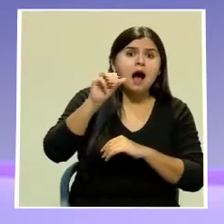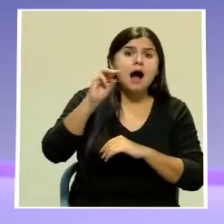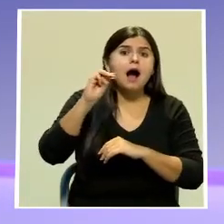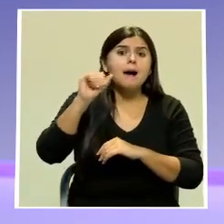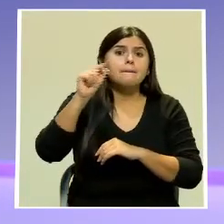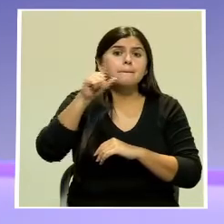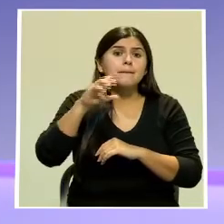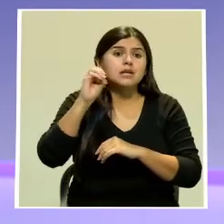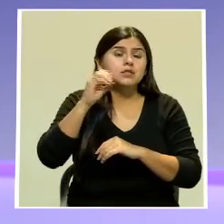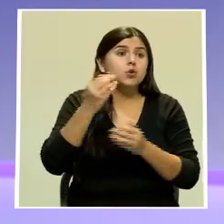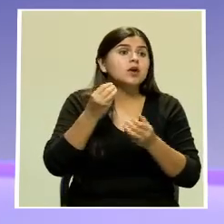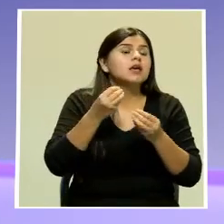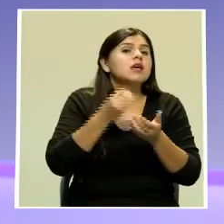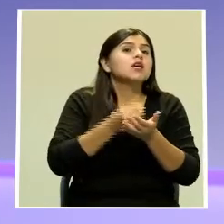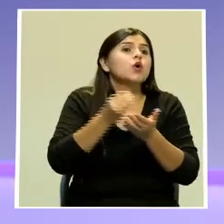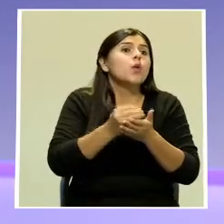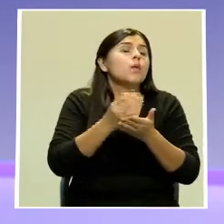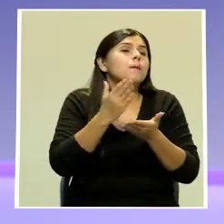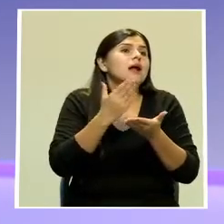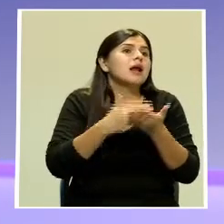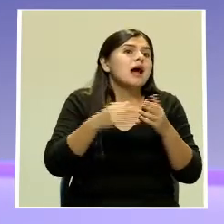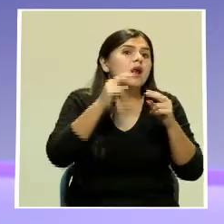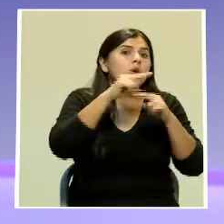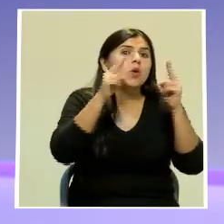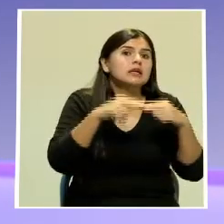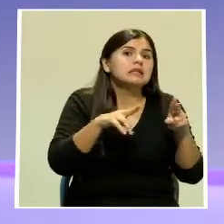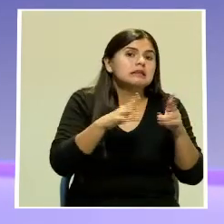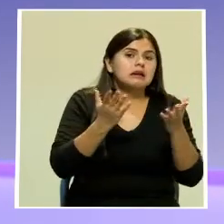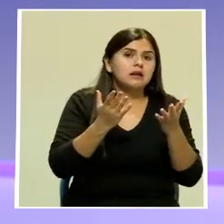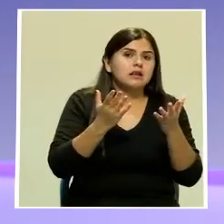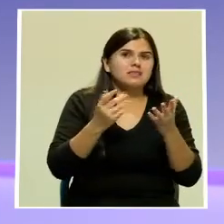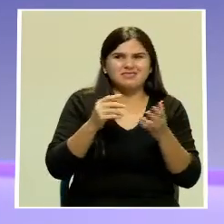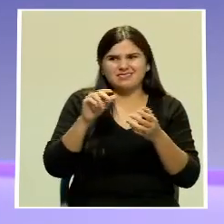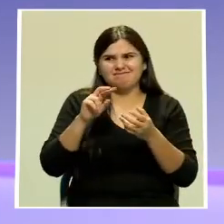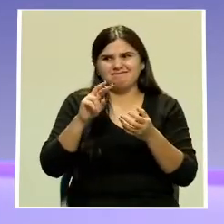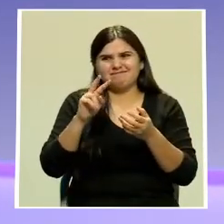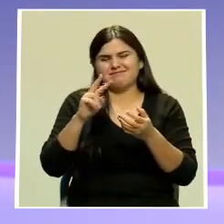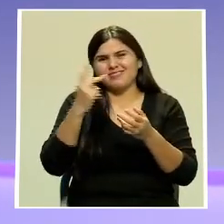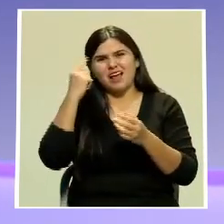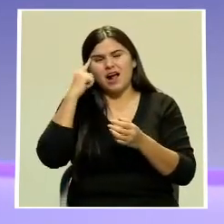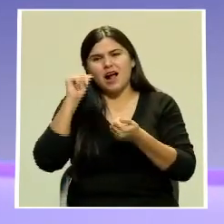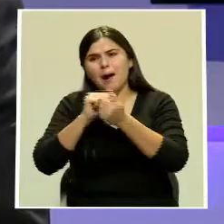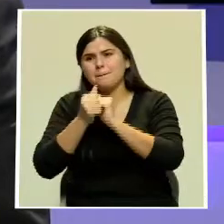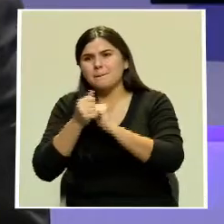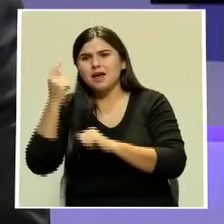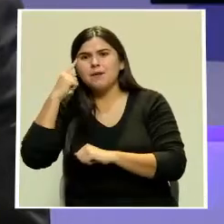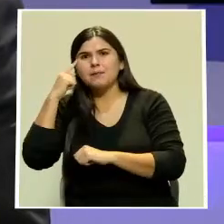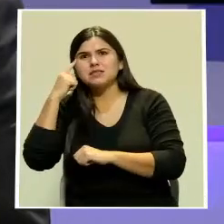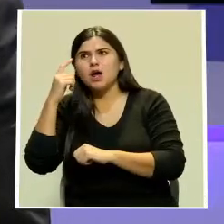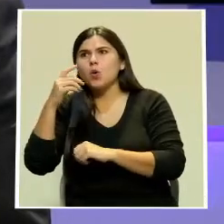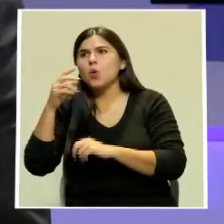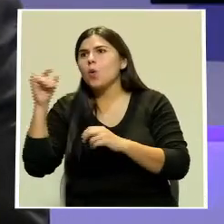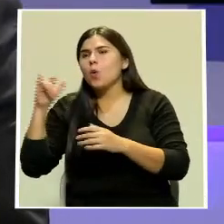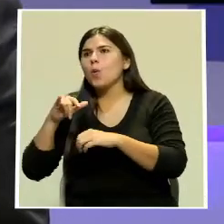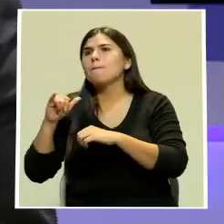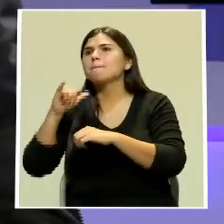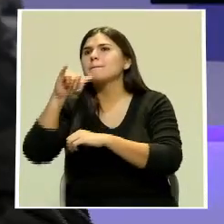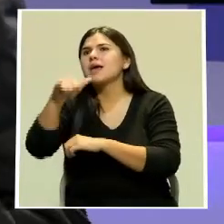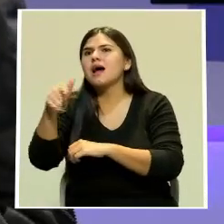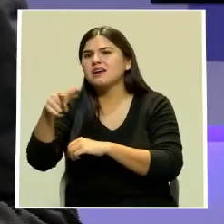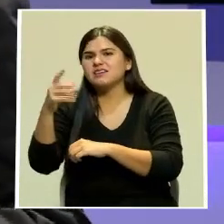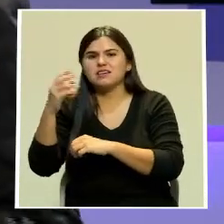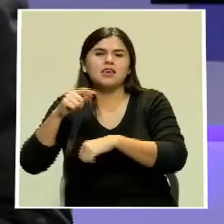algo por internet que pensar en hacer un viaje que le va a durar 2 días. Claro. Bueno, parte de ahí es las propuestas que se tienen.